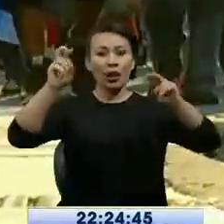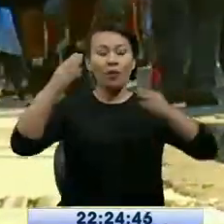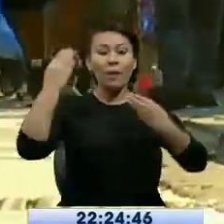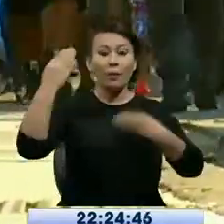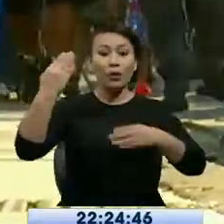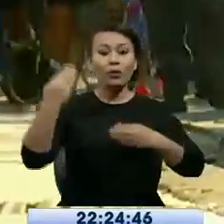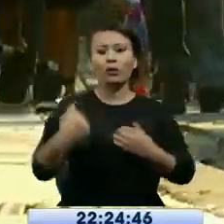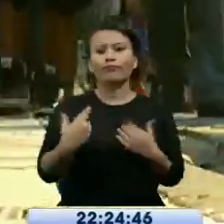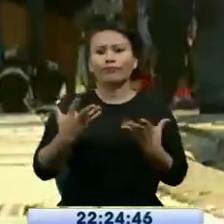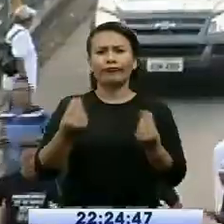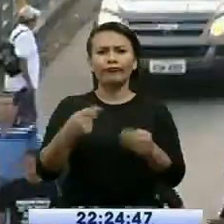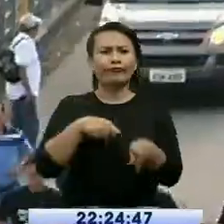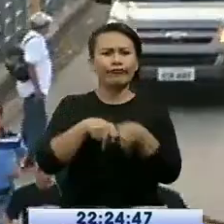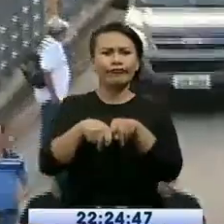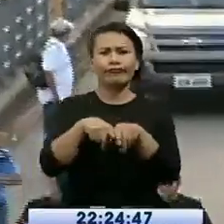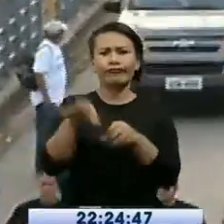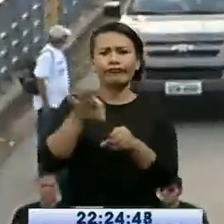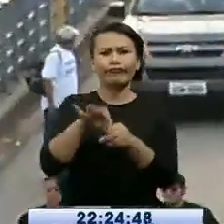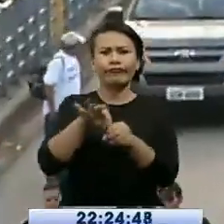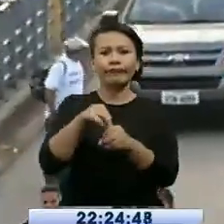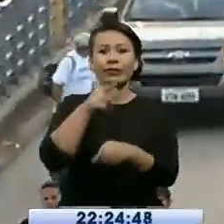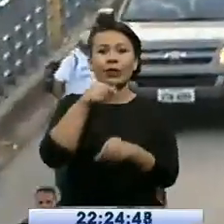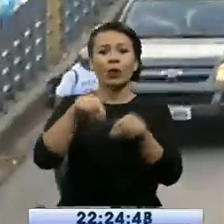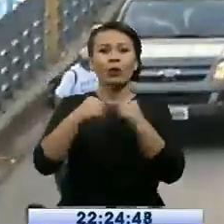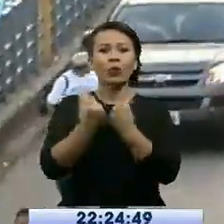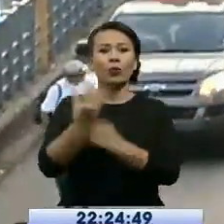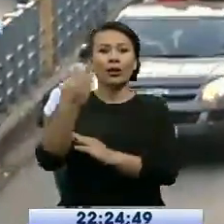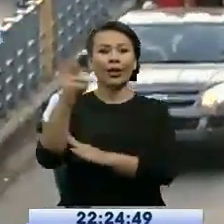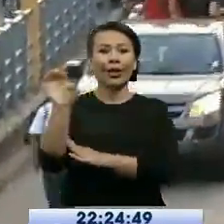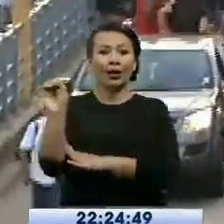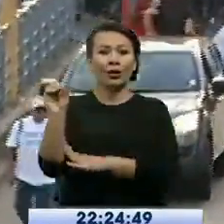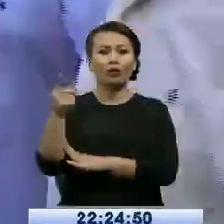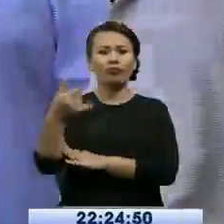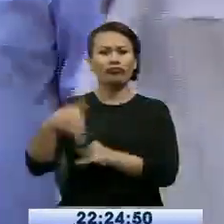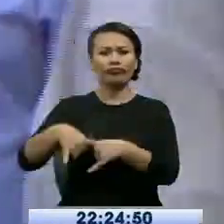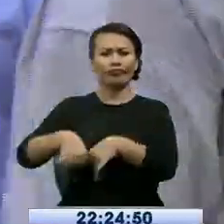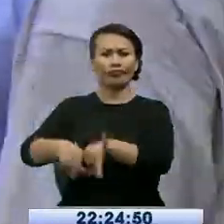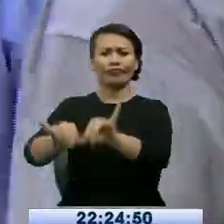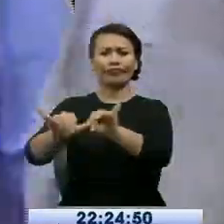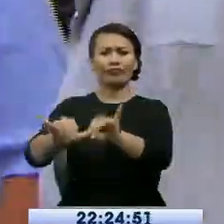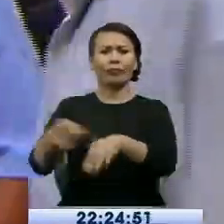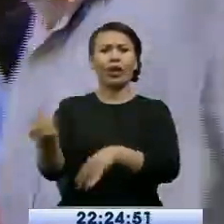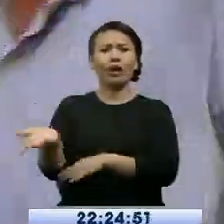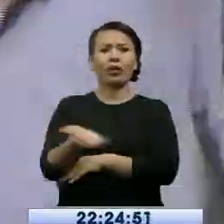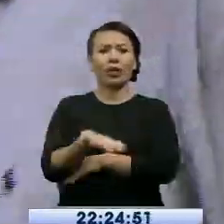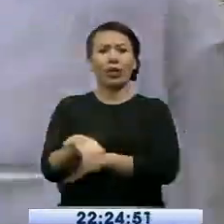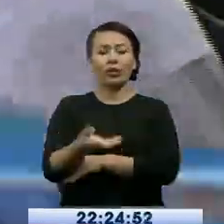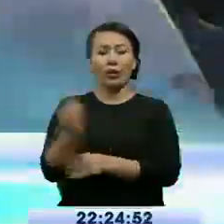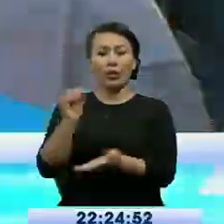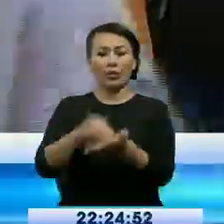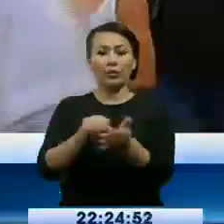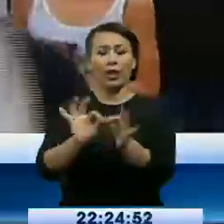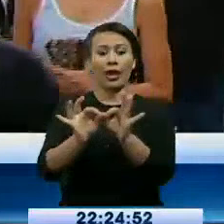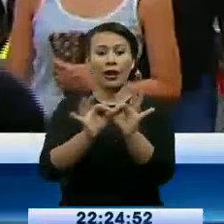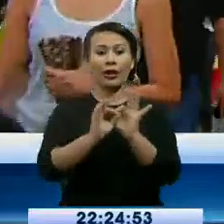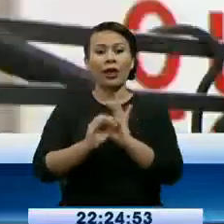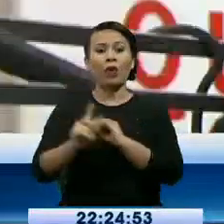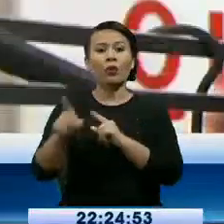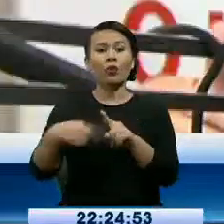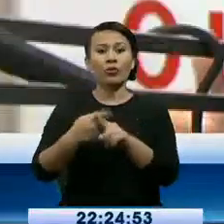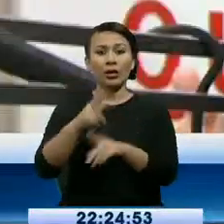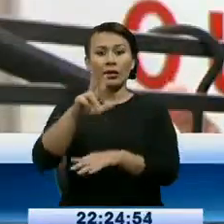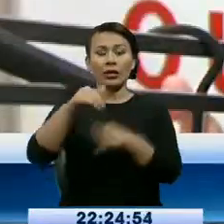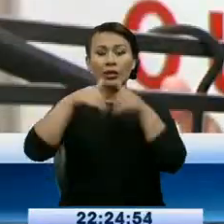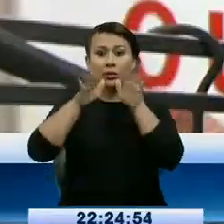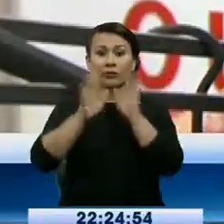infructuosa consulta popular promovida por Creo sobre la reelección indefinida incluida en las enmiendas aprobadas el 3 de diciembre. Si